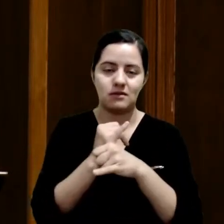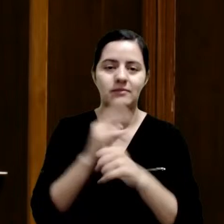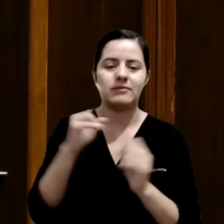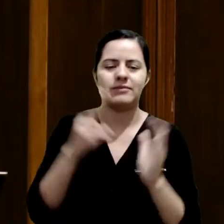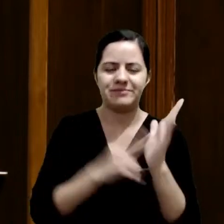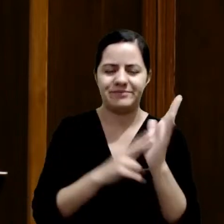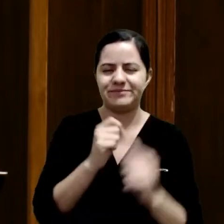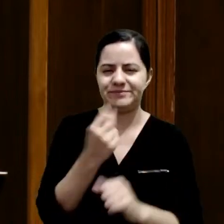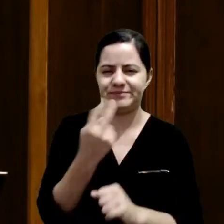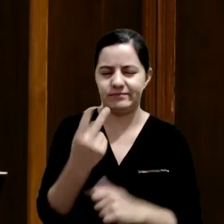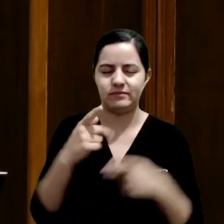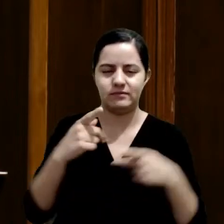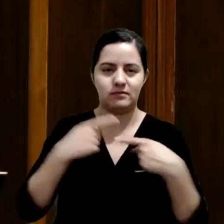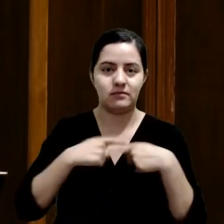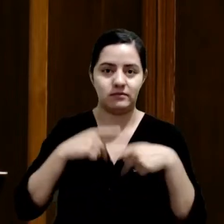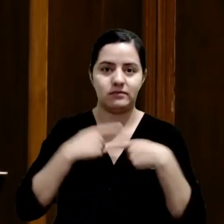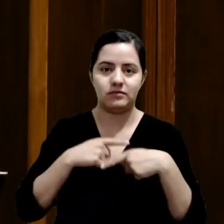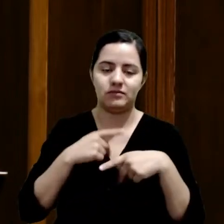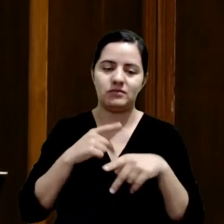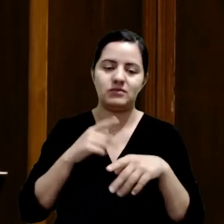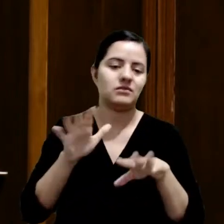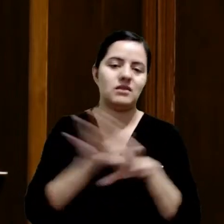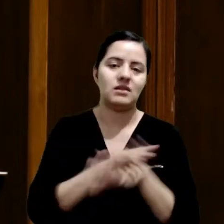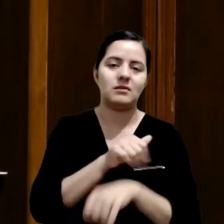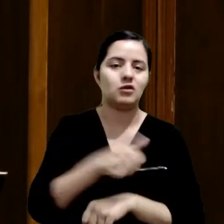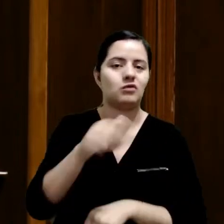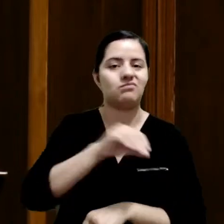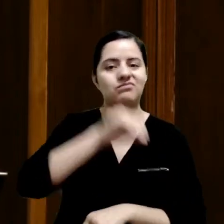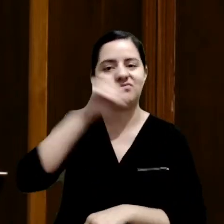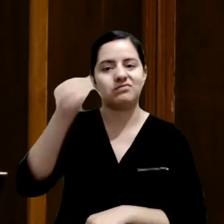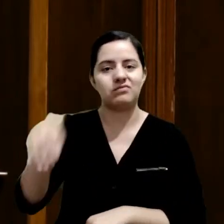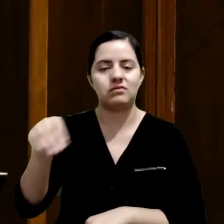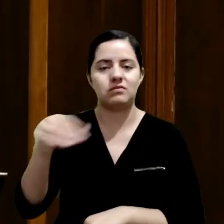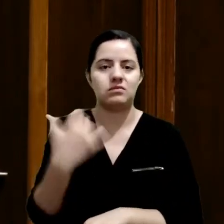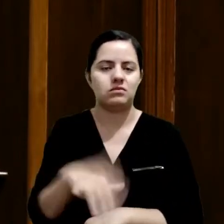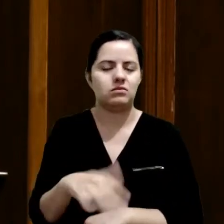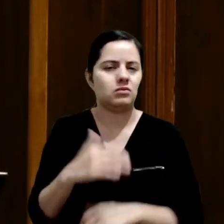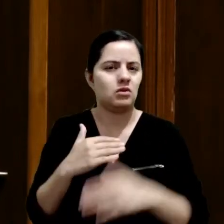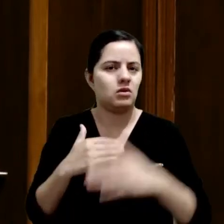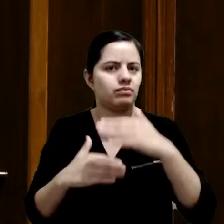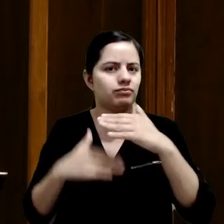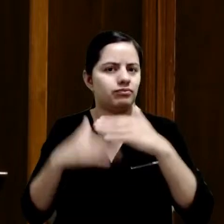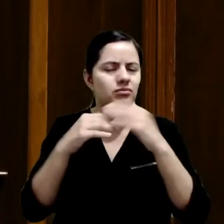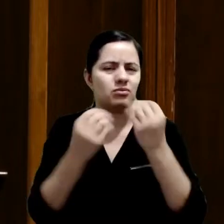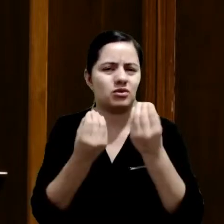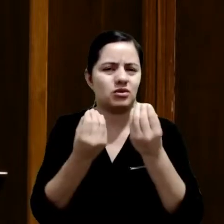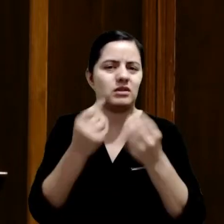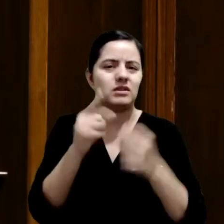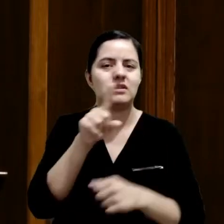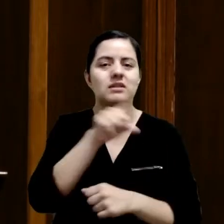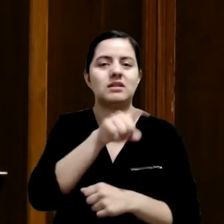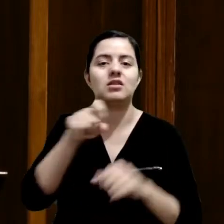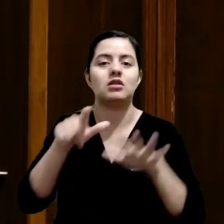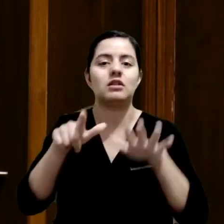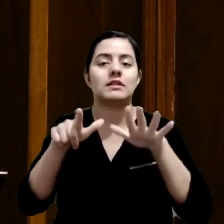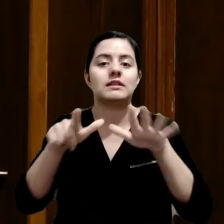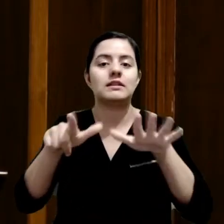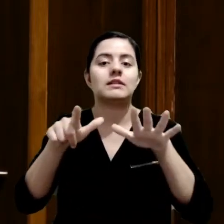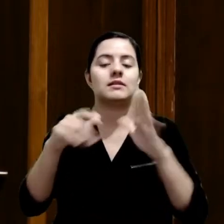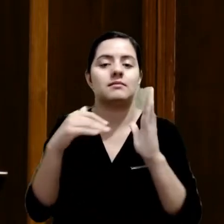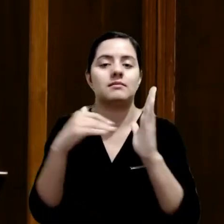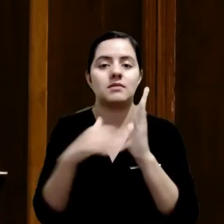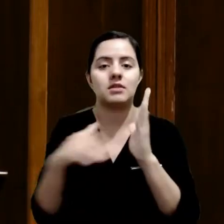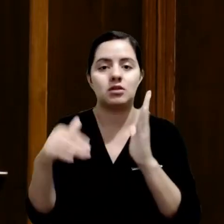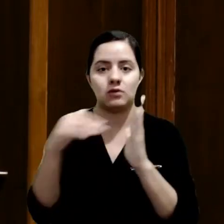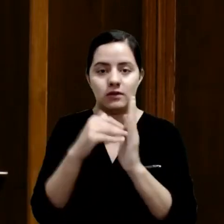de personas desplazadas alcanzó la cifra récord de 117 millones. Esto nos da